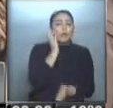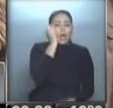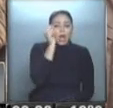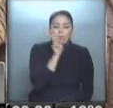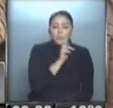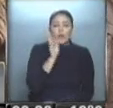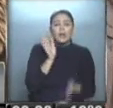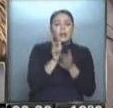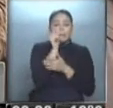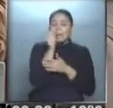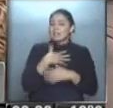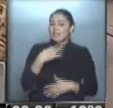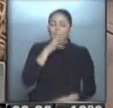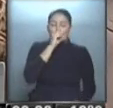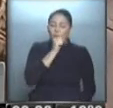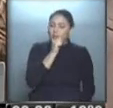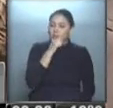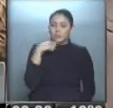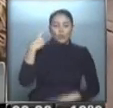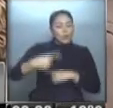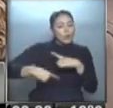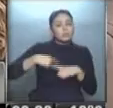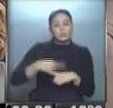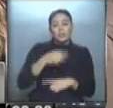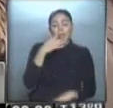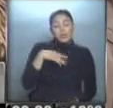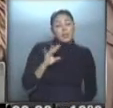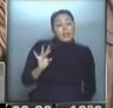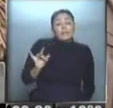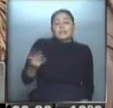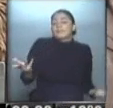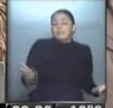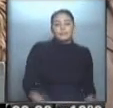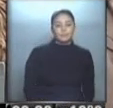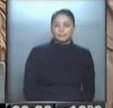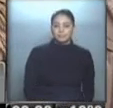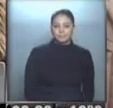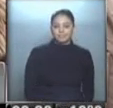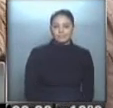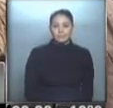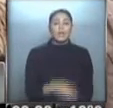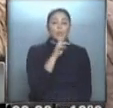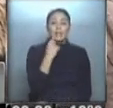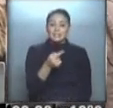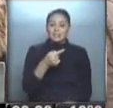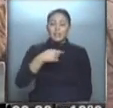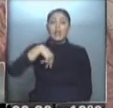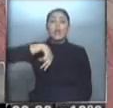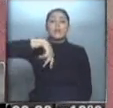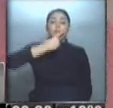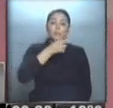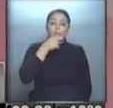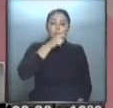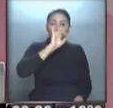con papá era así fue bastante pero bueno Tamara nació dos años después del